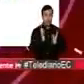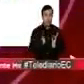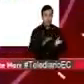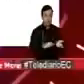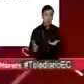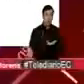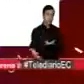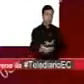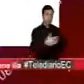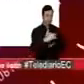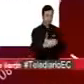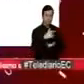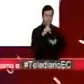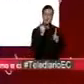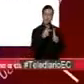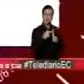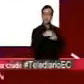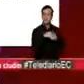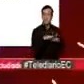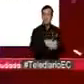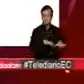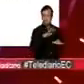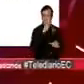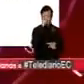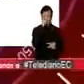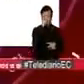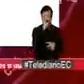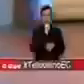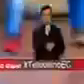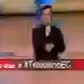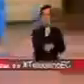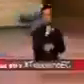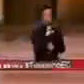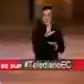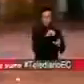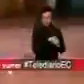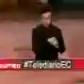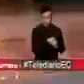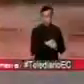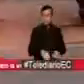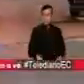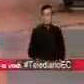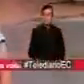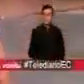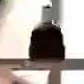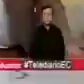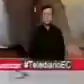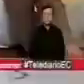sean retirados. El primero estará ubicado en el Hospital Monte Sinaí. Luis Alfredo Zúñiga, Medios Públicos.